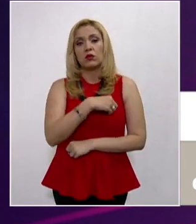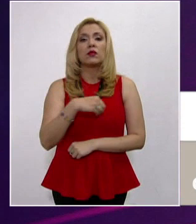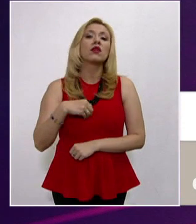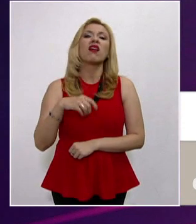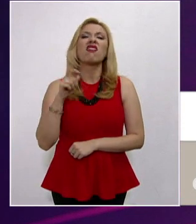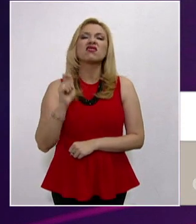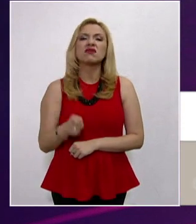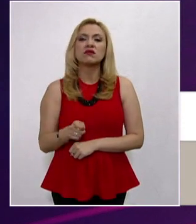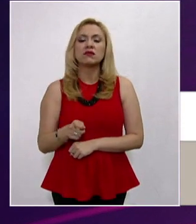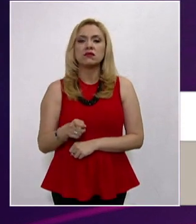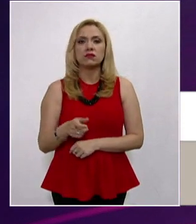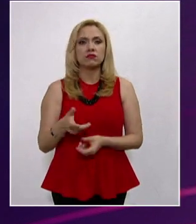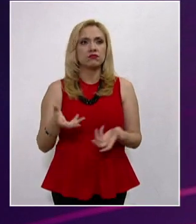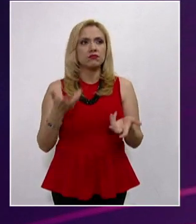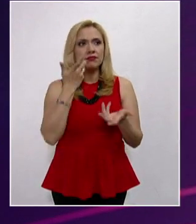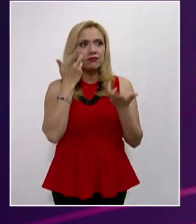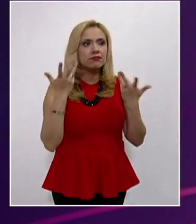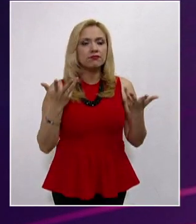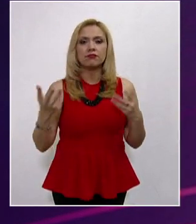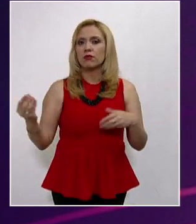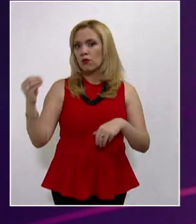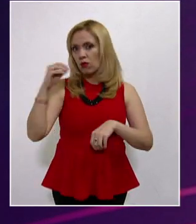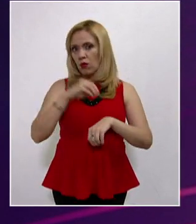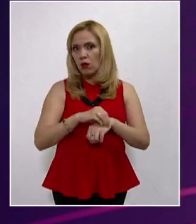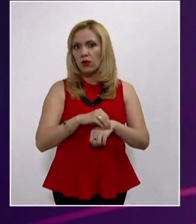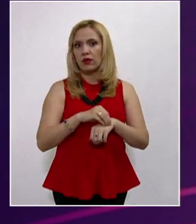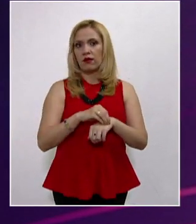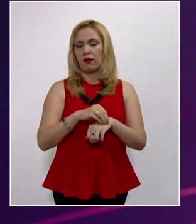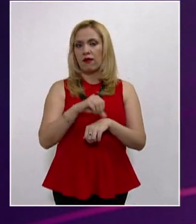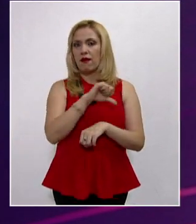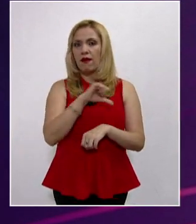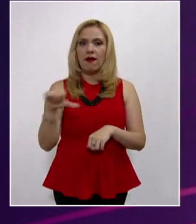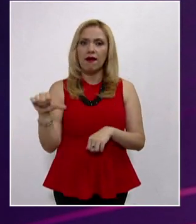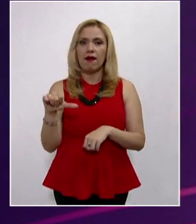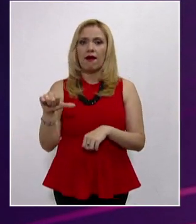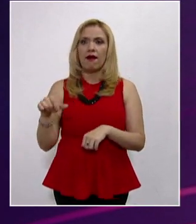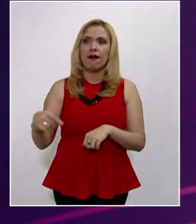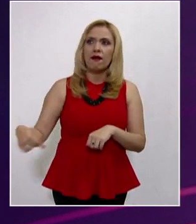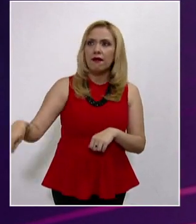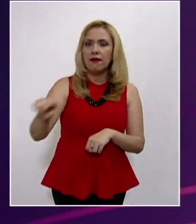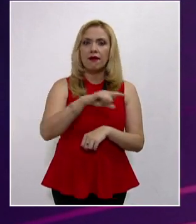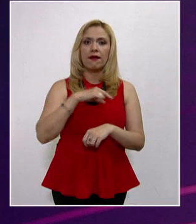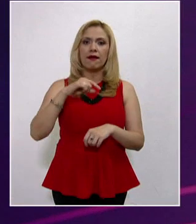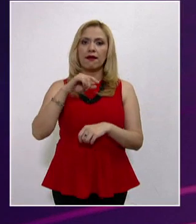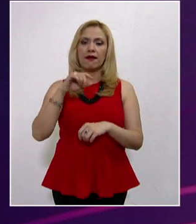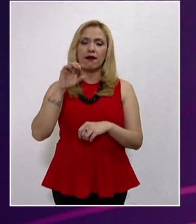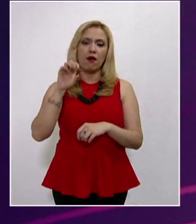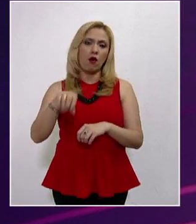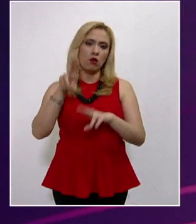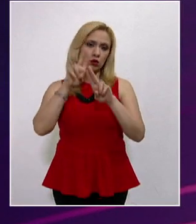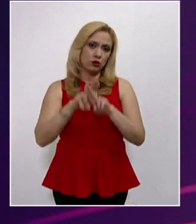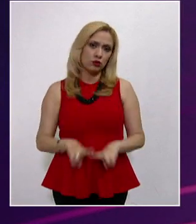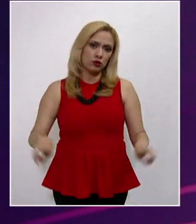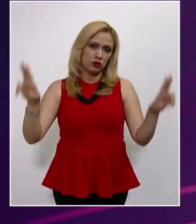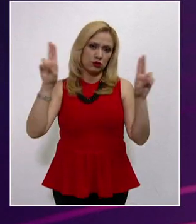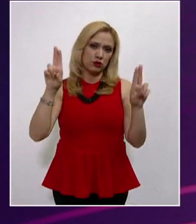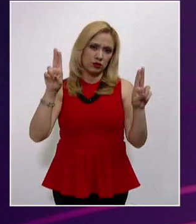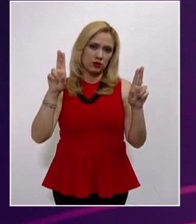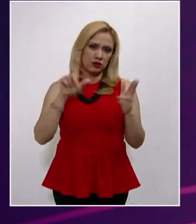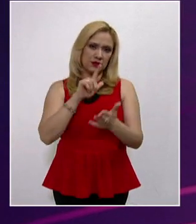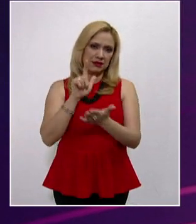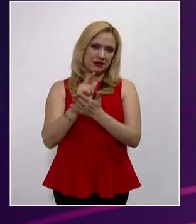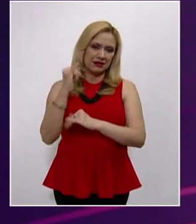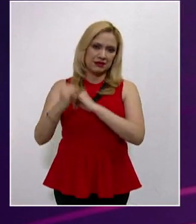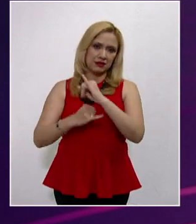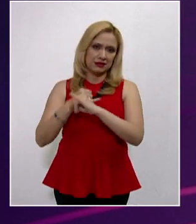de buscar que se implementen los criterios de los órganos de tratados de Naciones Unidas principalmente, pero también de otros